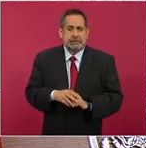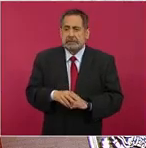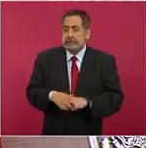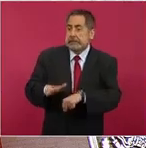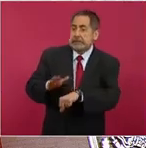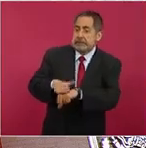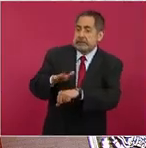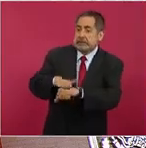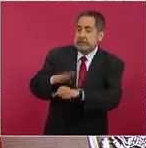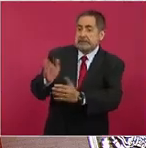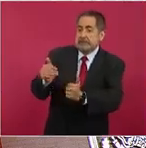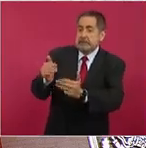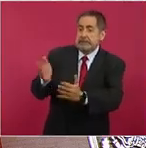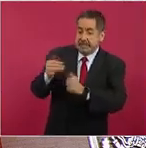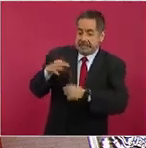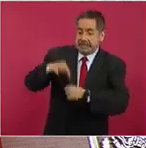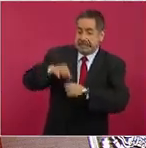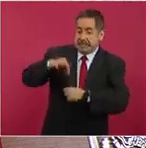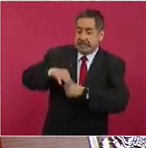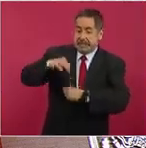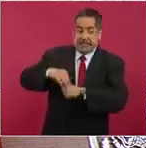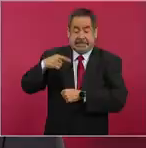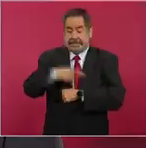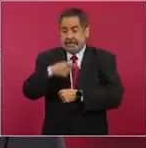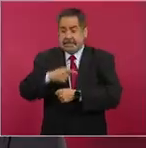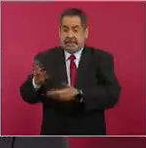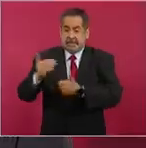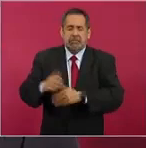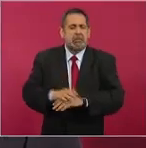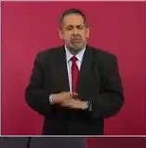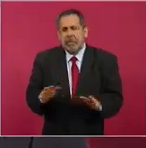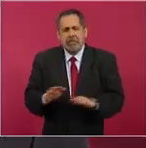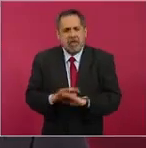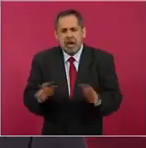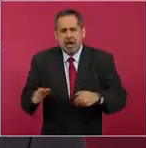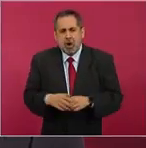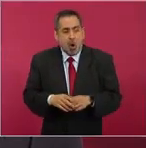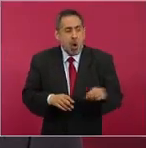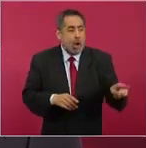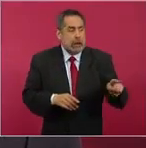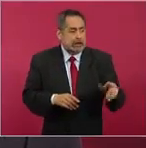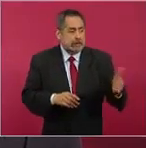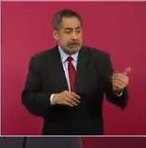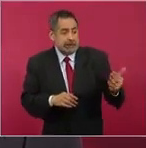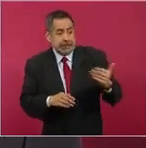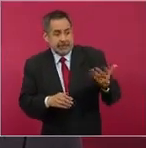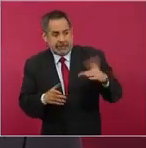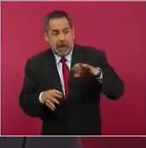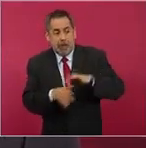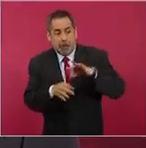convoque a apoyar a un partido, candidatos,